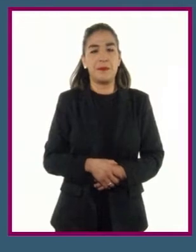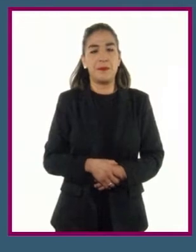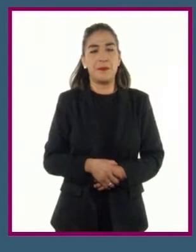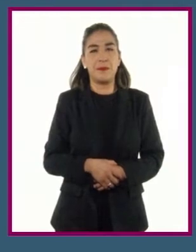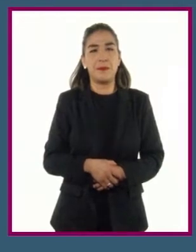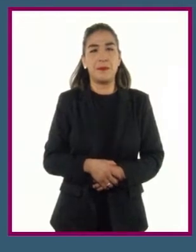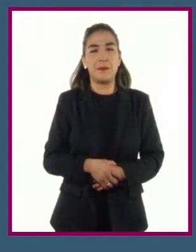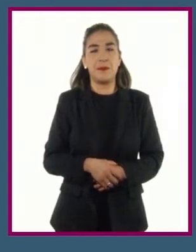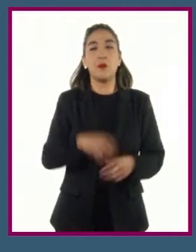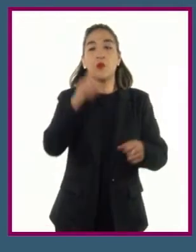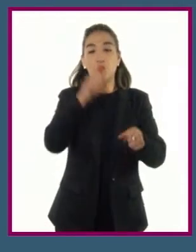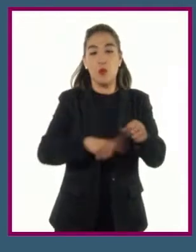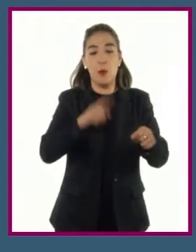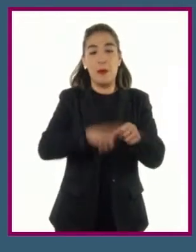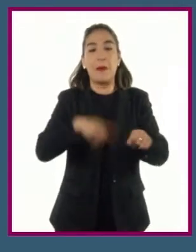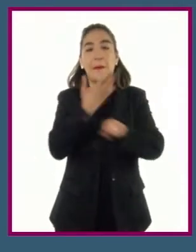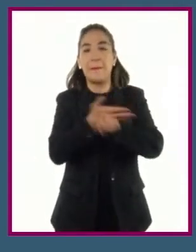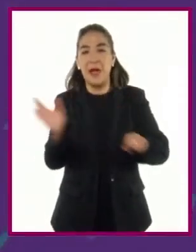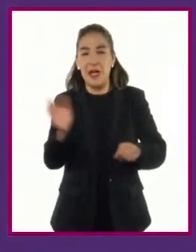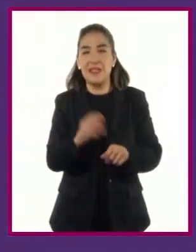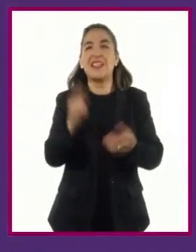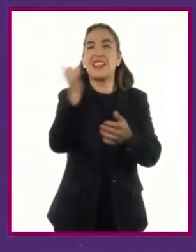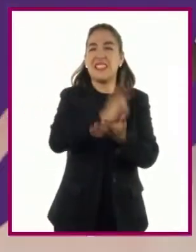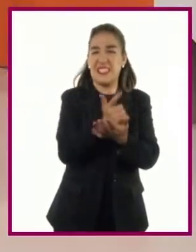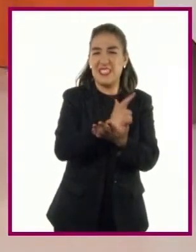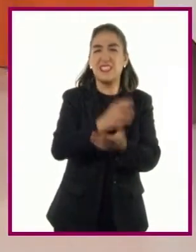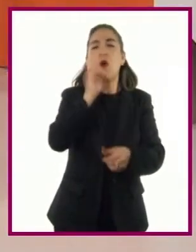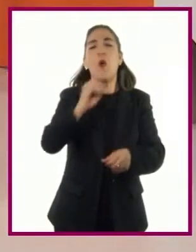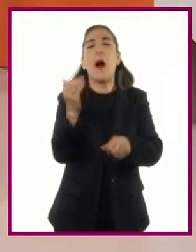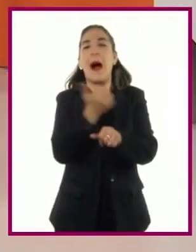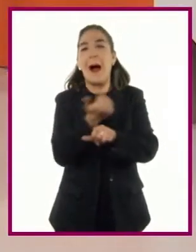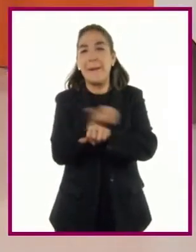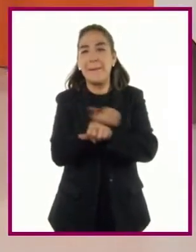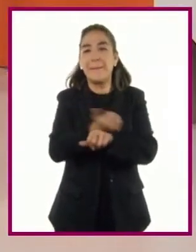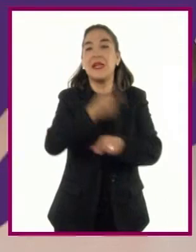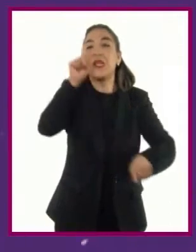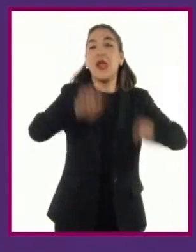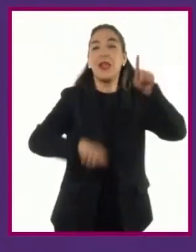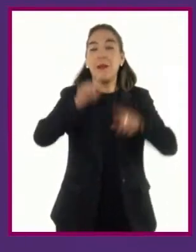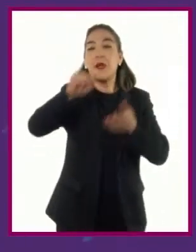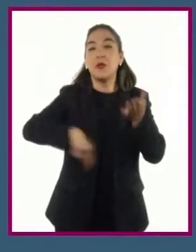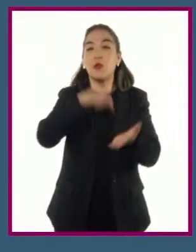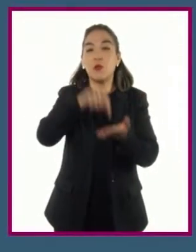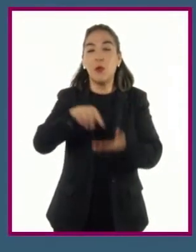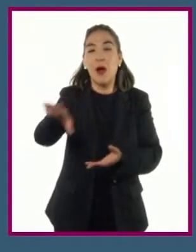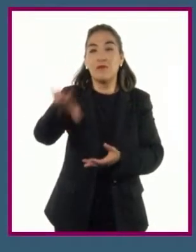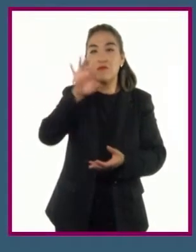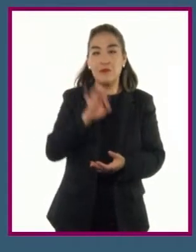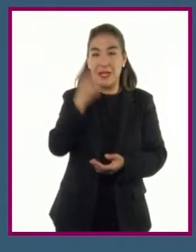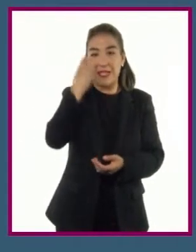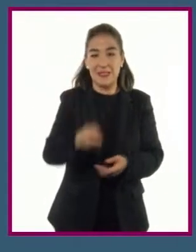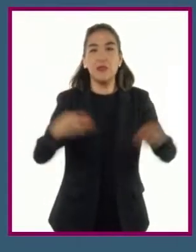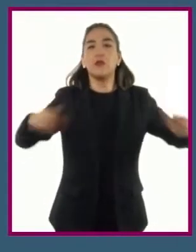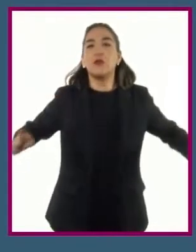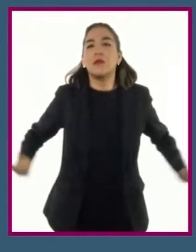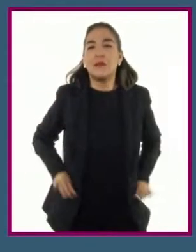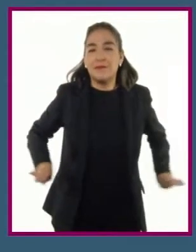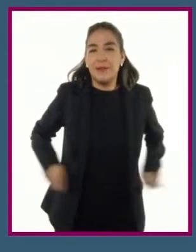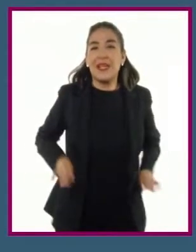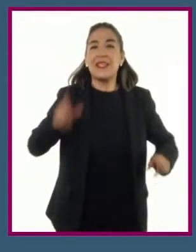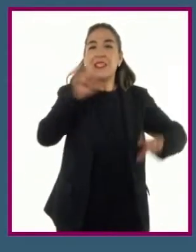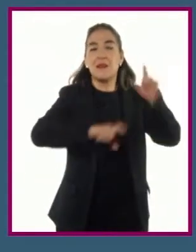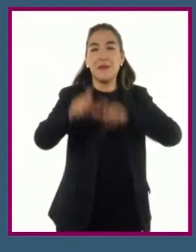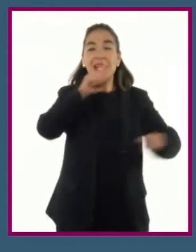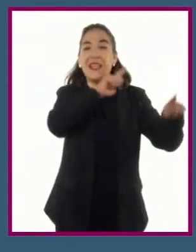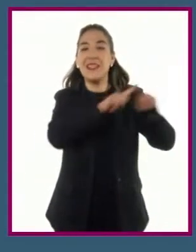58.34% de color blanco, grisáceo o amarillento. Dependiendo del lugar del que se extraía, la composición química de la arcilla